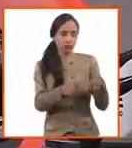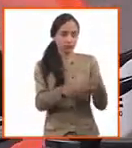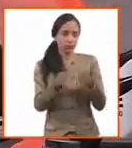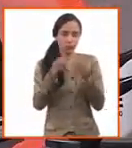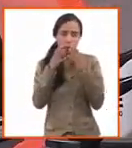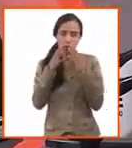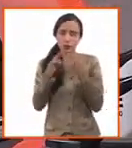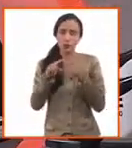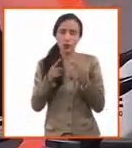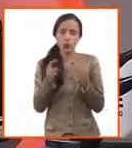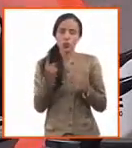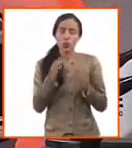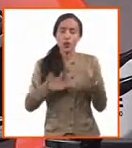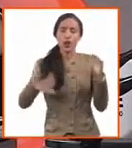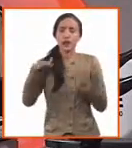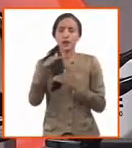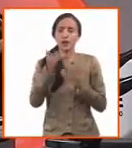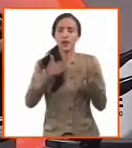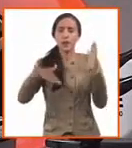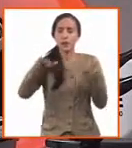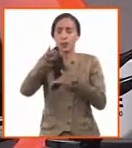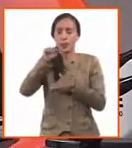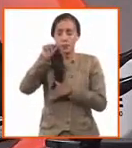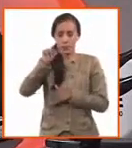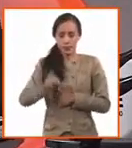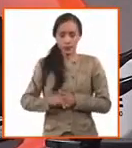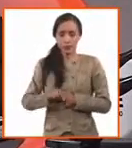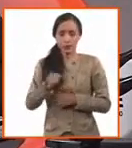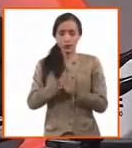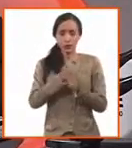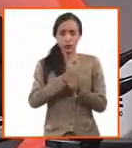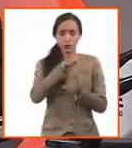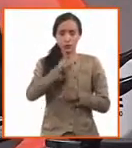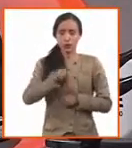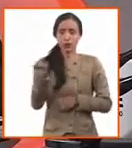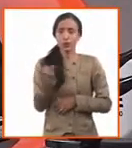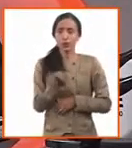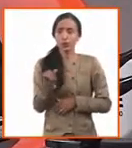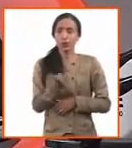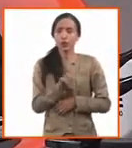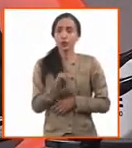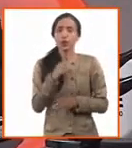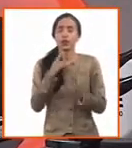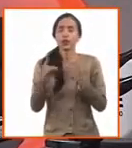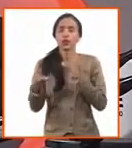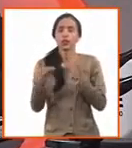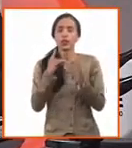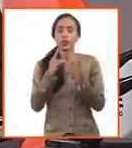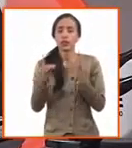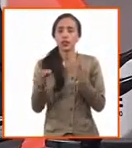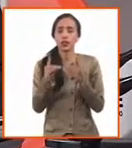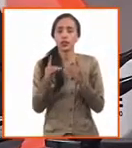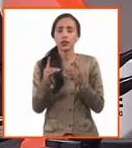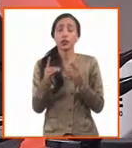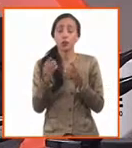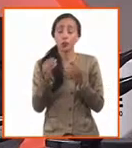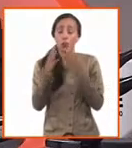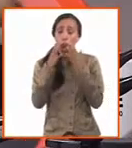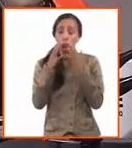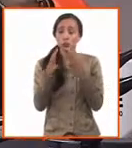a nivel del ministro con sus con sus obreros con sus genes sino que hubo debate interesantísimo